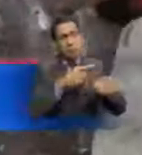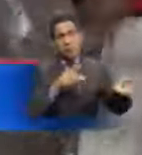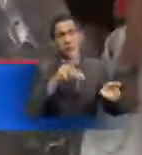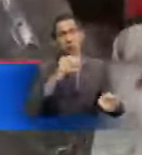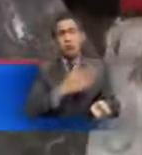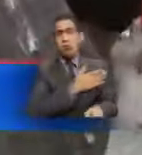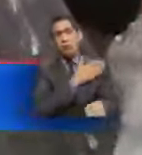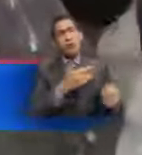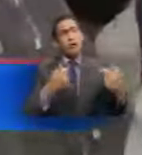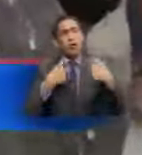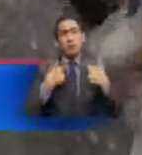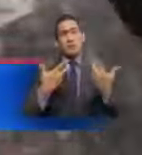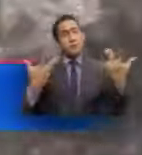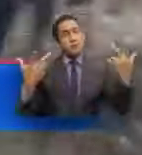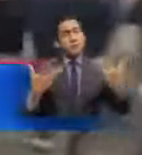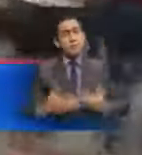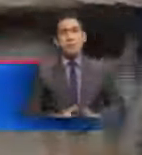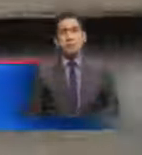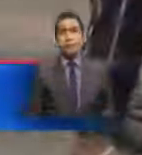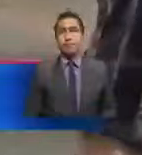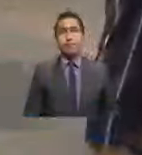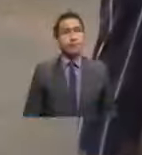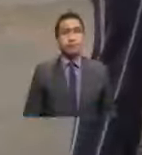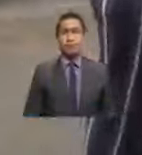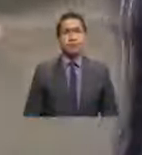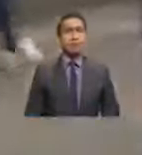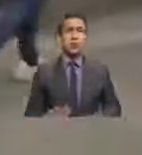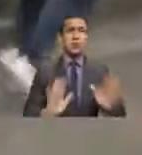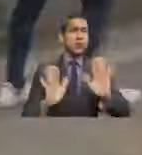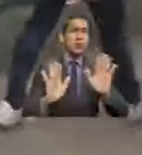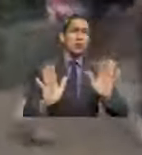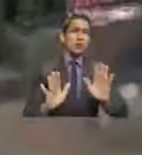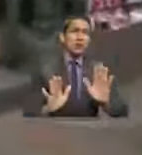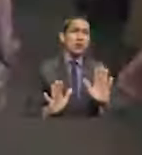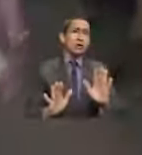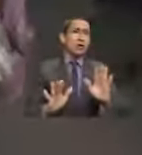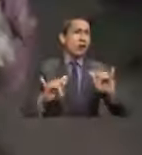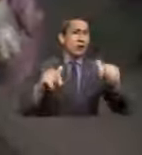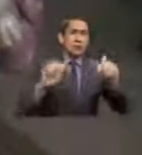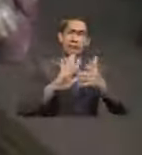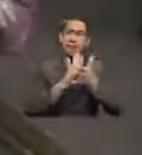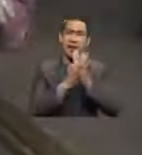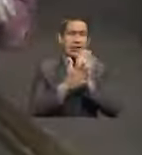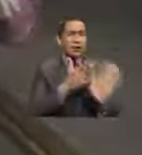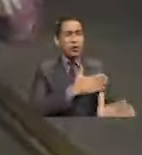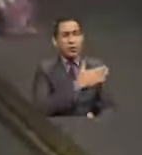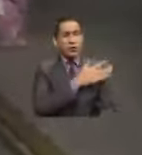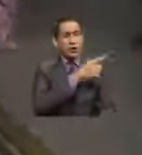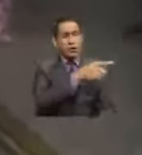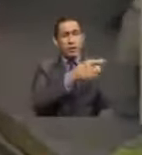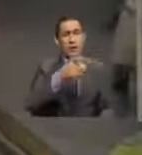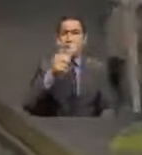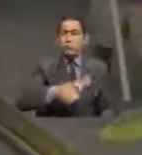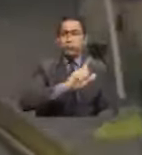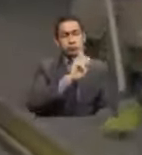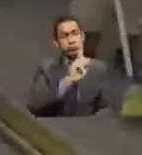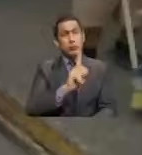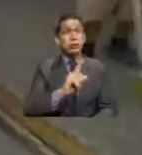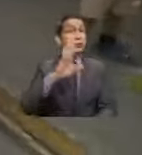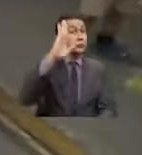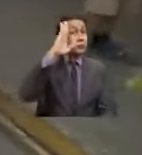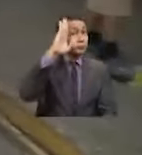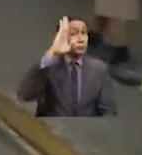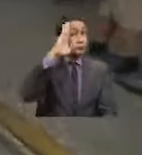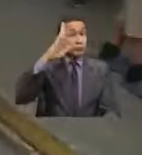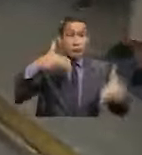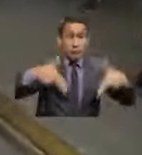pues no hay confianza ahorita en nadie prácticamente. Y usted lo sabe perfectamente. Más que nada que yo que trabajo aquí en seguridad ya más o menos veo toda la